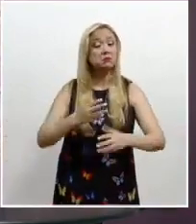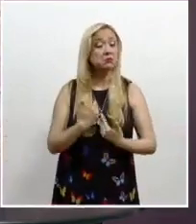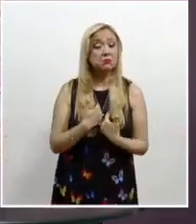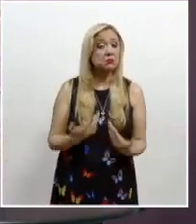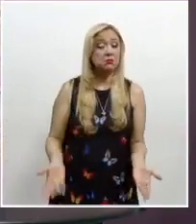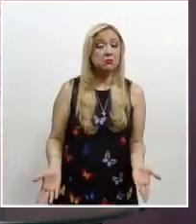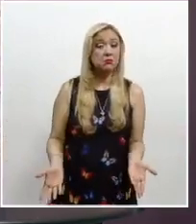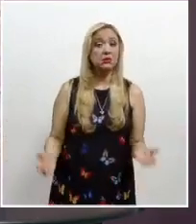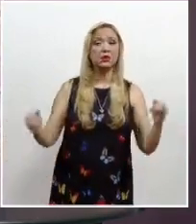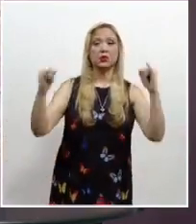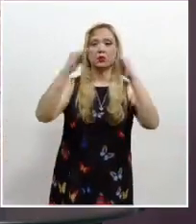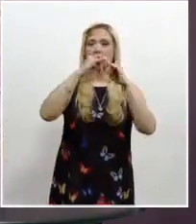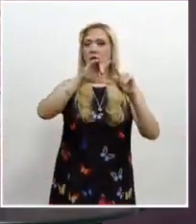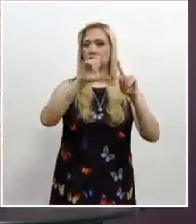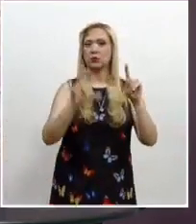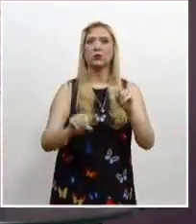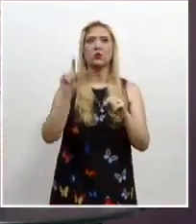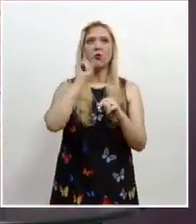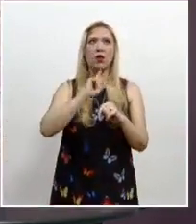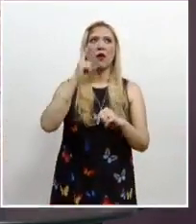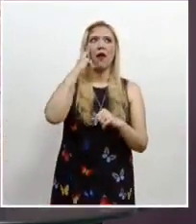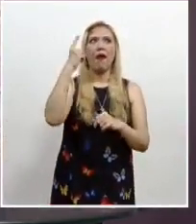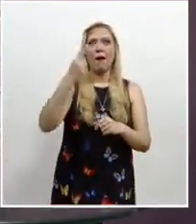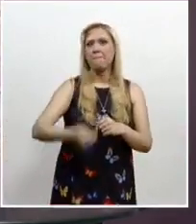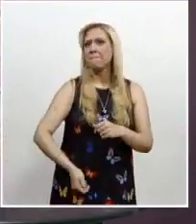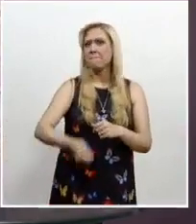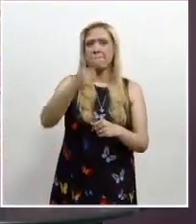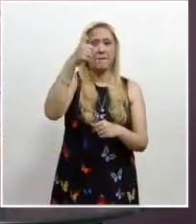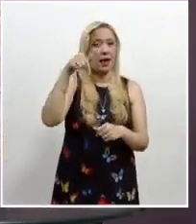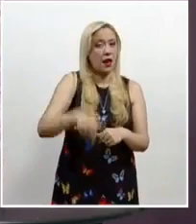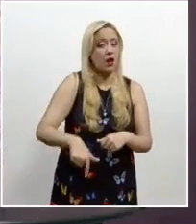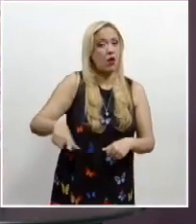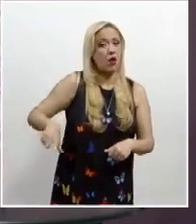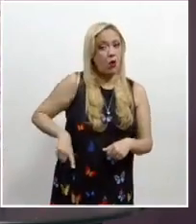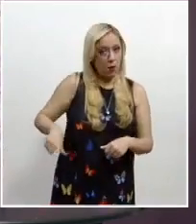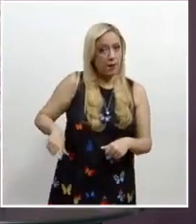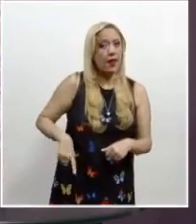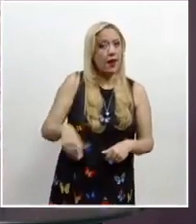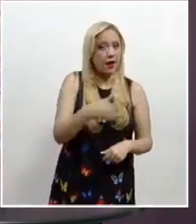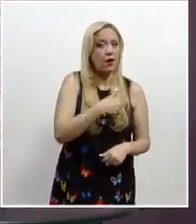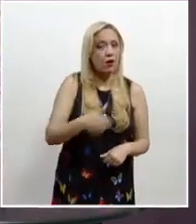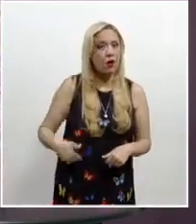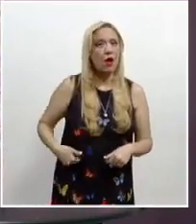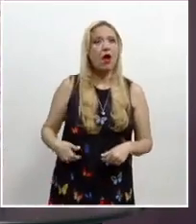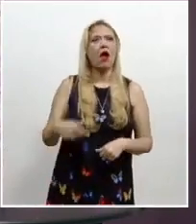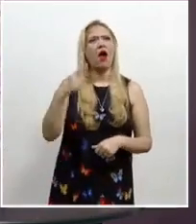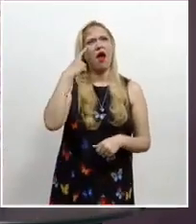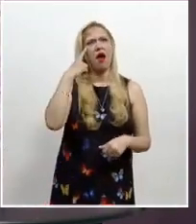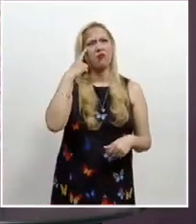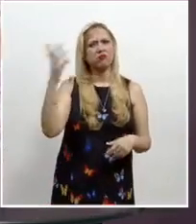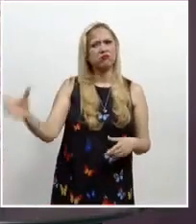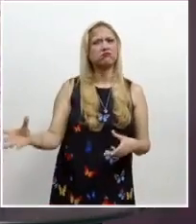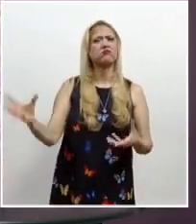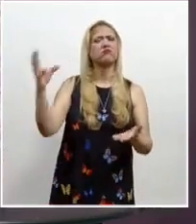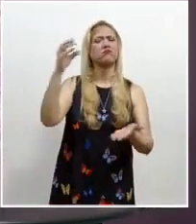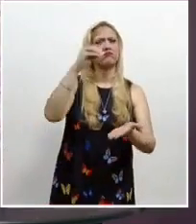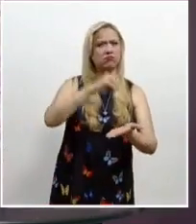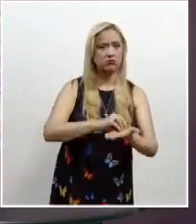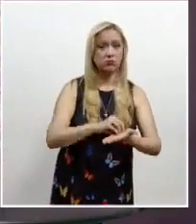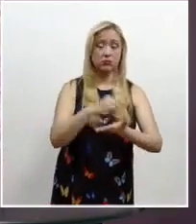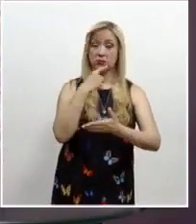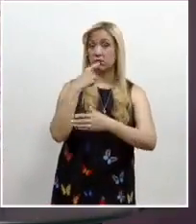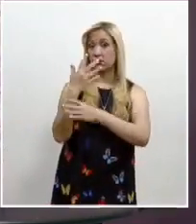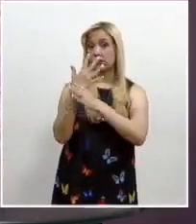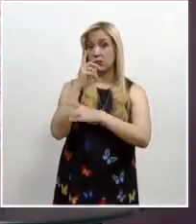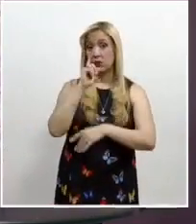el Instituto Nacional de las Mujeres, por primera vez en este gobierno, en nuestro gobierno, ha incluido, porque eso nos dijeron